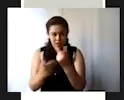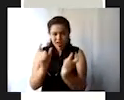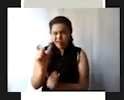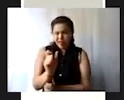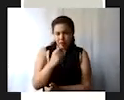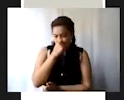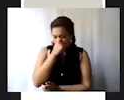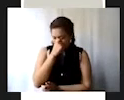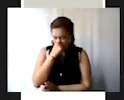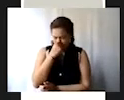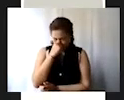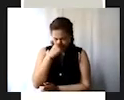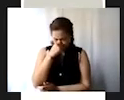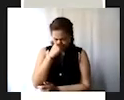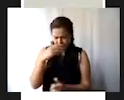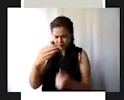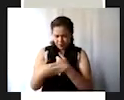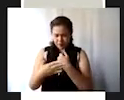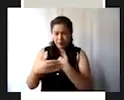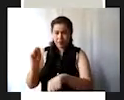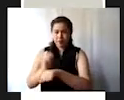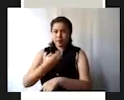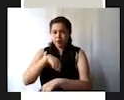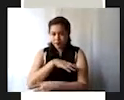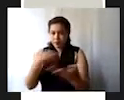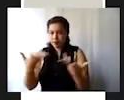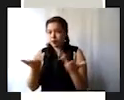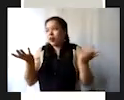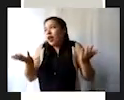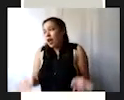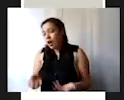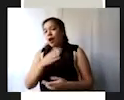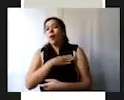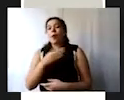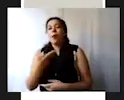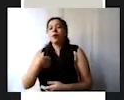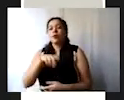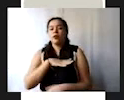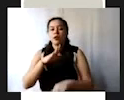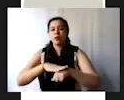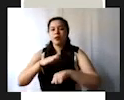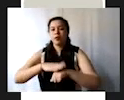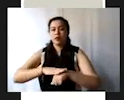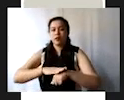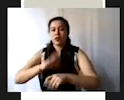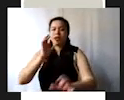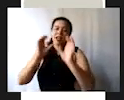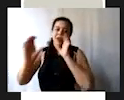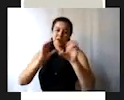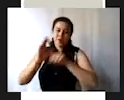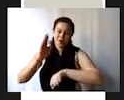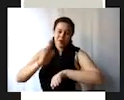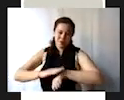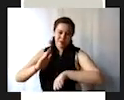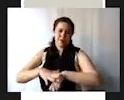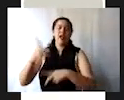vamos a hacer la próxima semana. Y pues bueno, también para ir un poco enriqueciendo la conversación, el